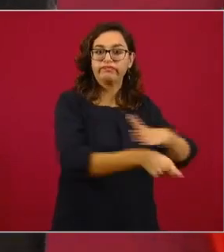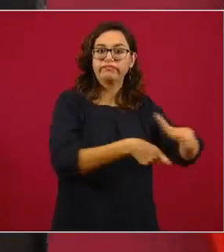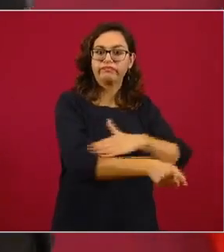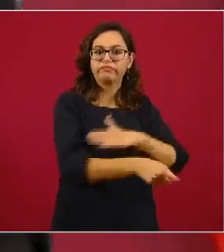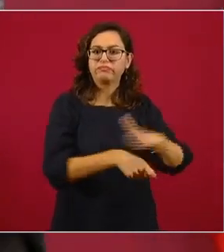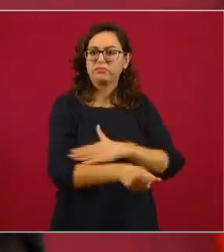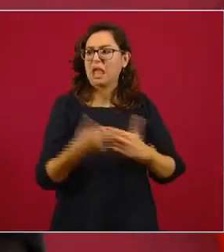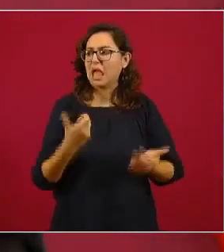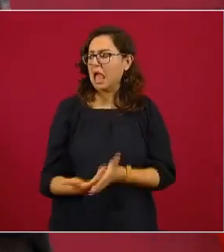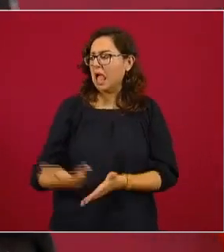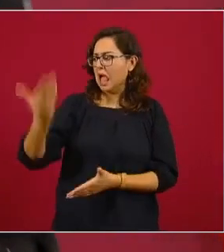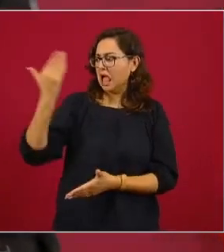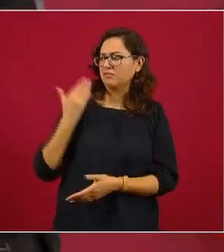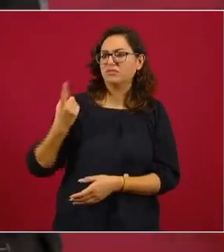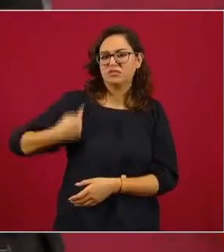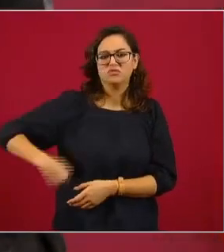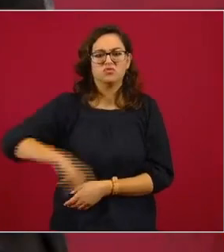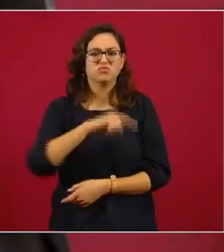pero formalmente